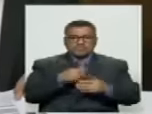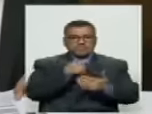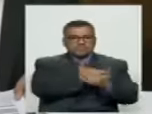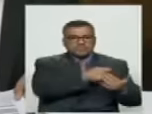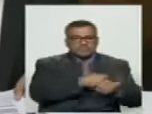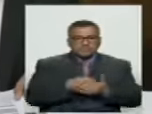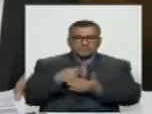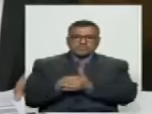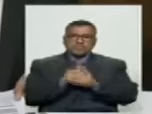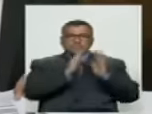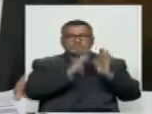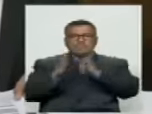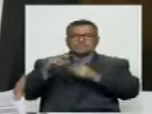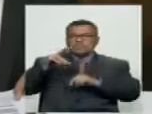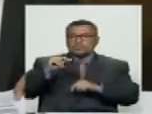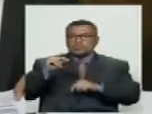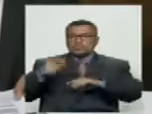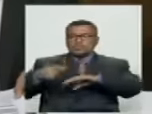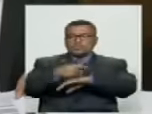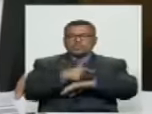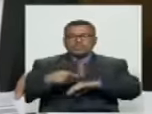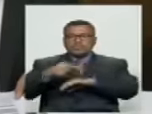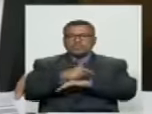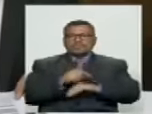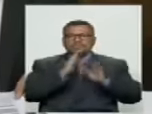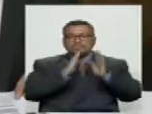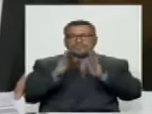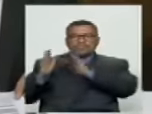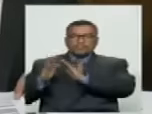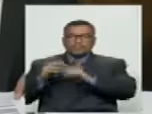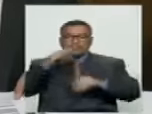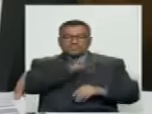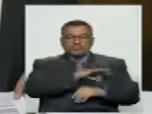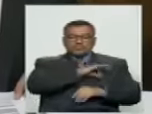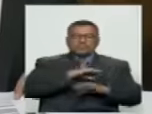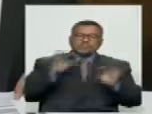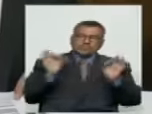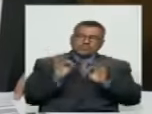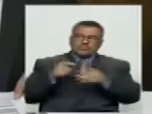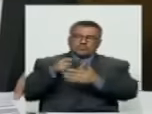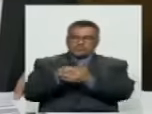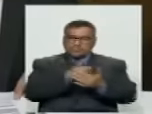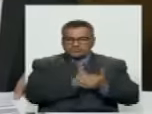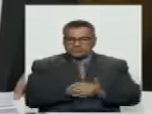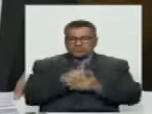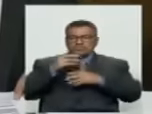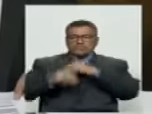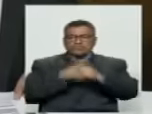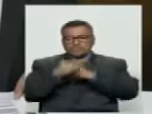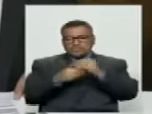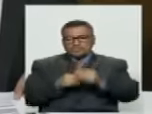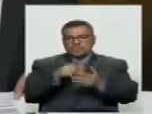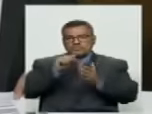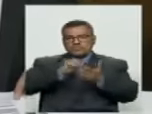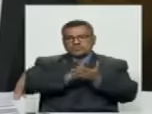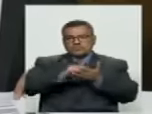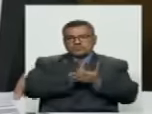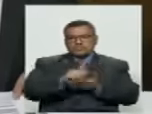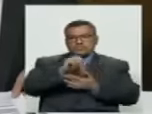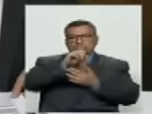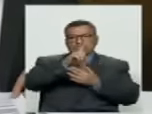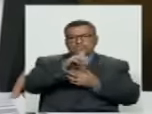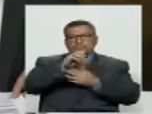financiamiento de las organizaciones no gubernamentales y organizaciones sociales sin fines de lucro, de conformidad con lo establecido en el